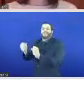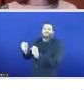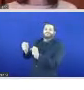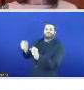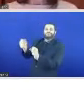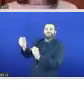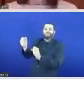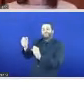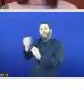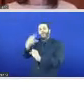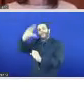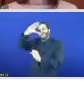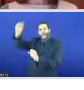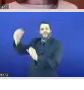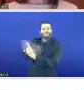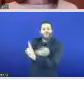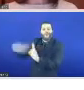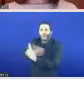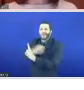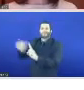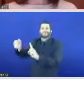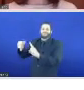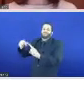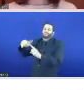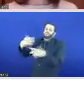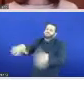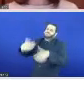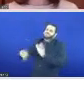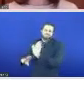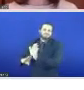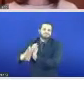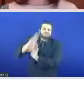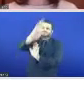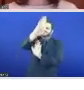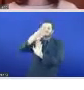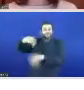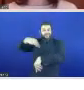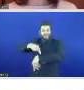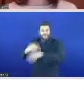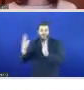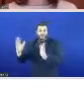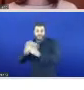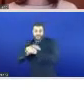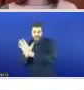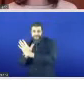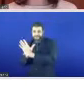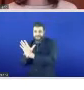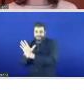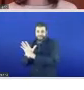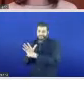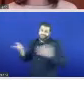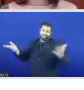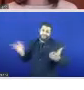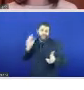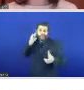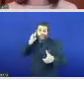acceso a la denuncia. Que en otros lugares, que ha afectado pues, a las mujeres que estaban en situaciones de explotación